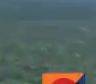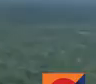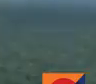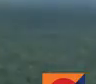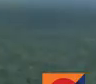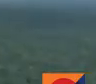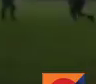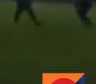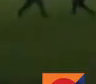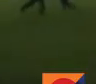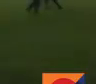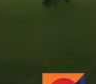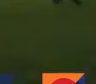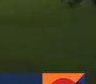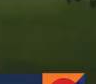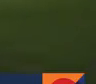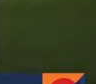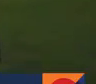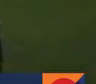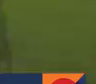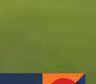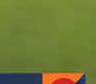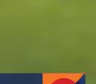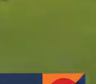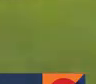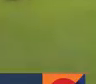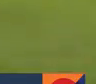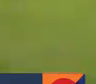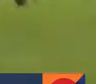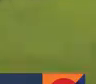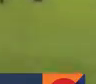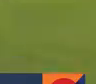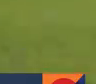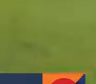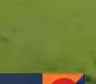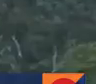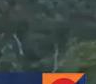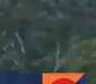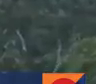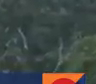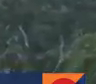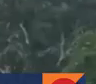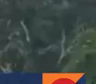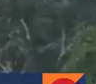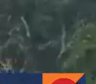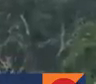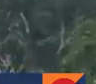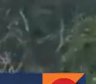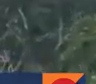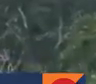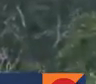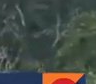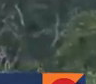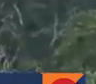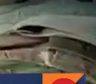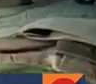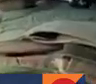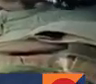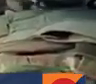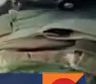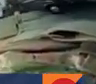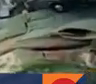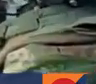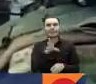Duro golpe a las disidencias de las FARC. Cayó alias Chukula, uno de los líderes más antiguos de la organización y quien